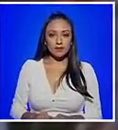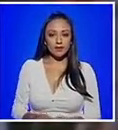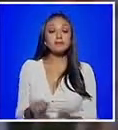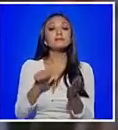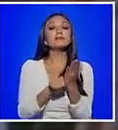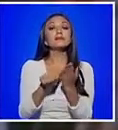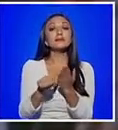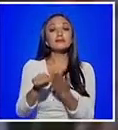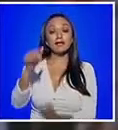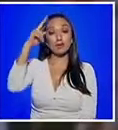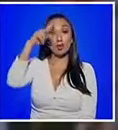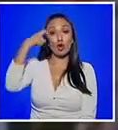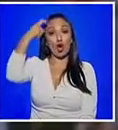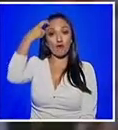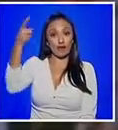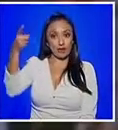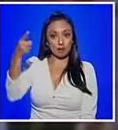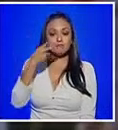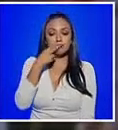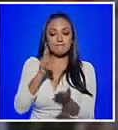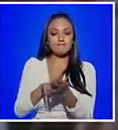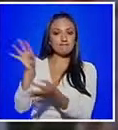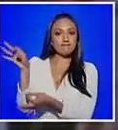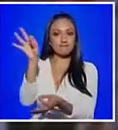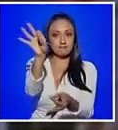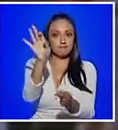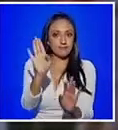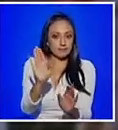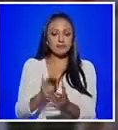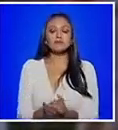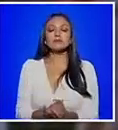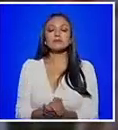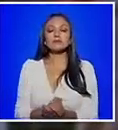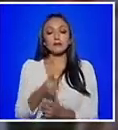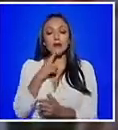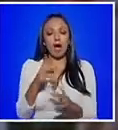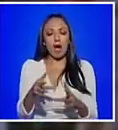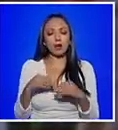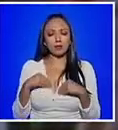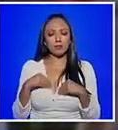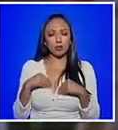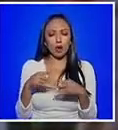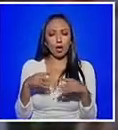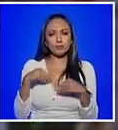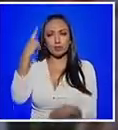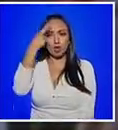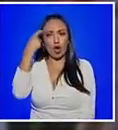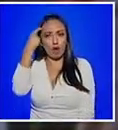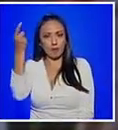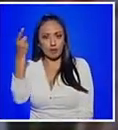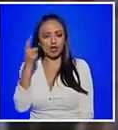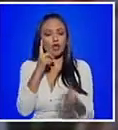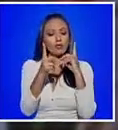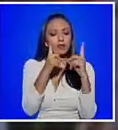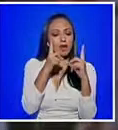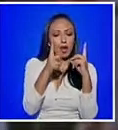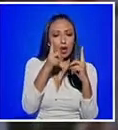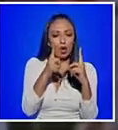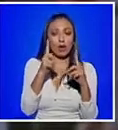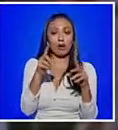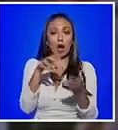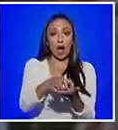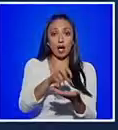oficio emitido la noche de este lunes, confirmó que el Ejecutivo aceptó el diálogo convocado por el presidente de la Asamblea, Virgilio